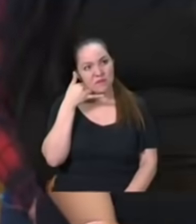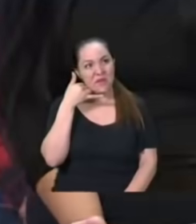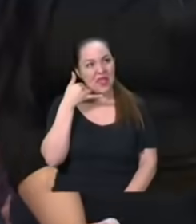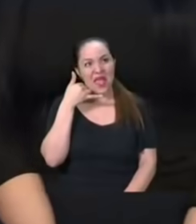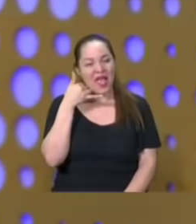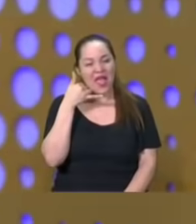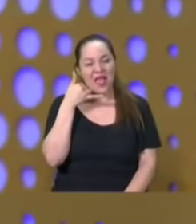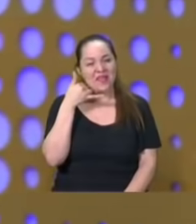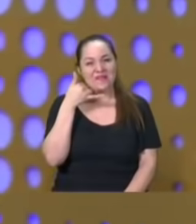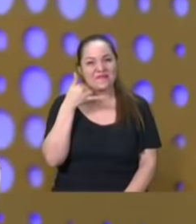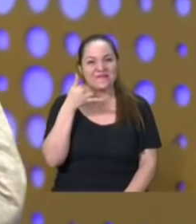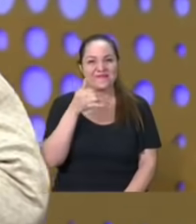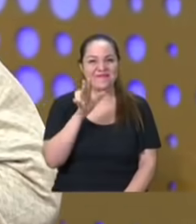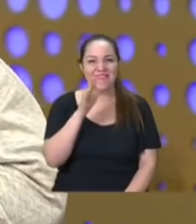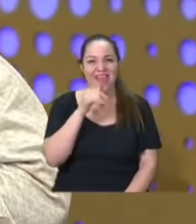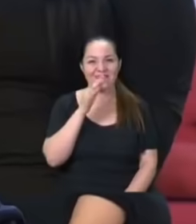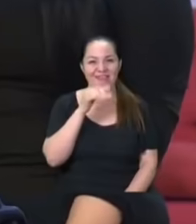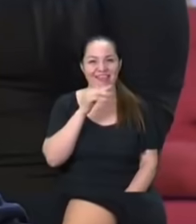Ay. Ya no